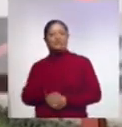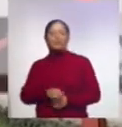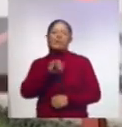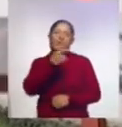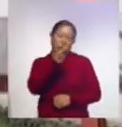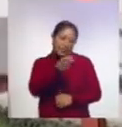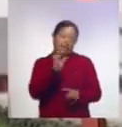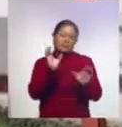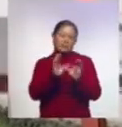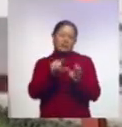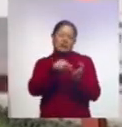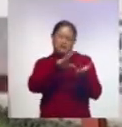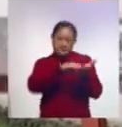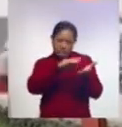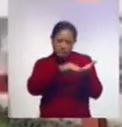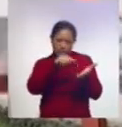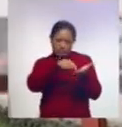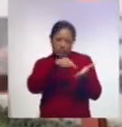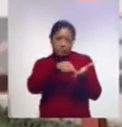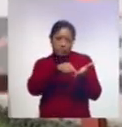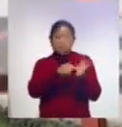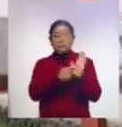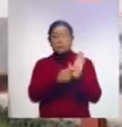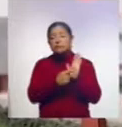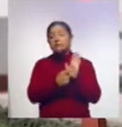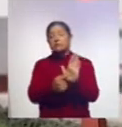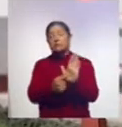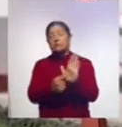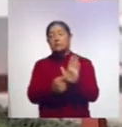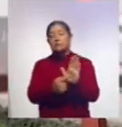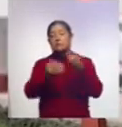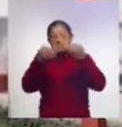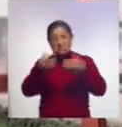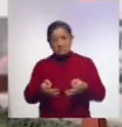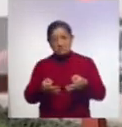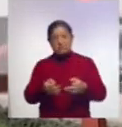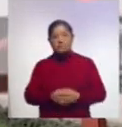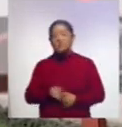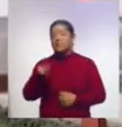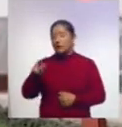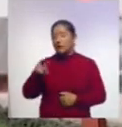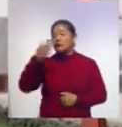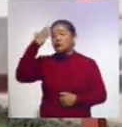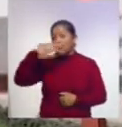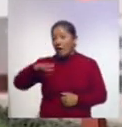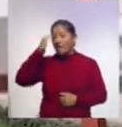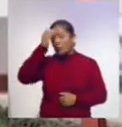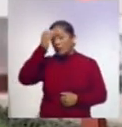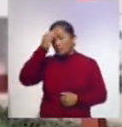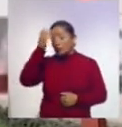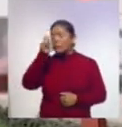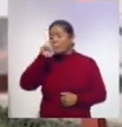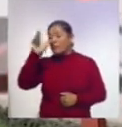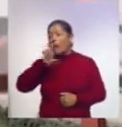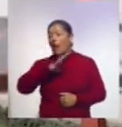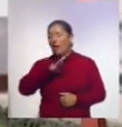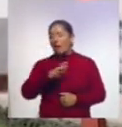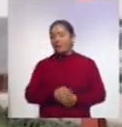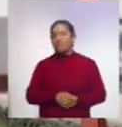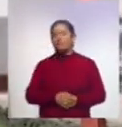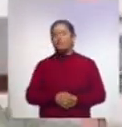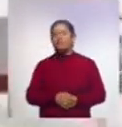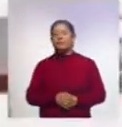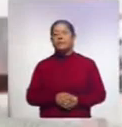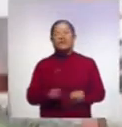documento que demuestra oficialmente que tienen ciertas habilidades y que de otra manera no habría forma